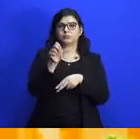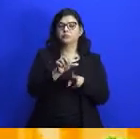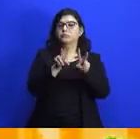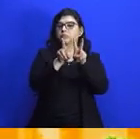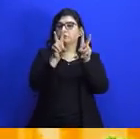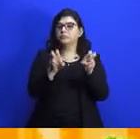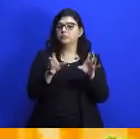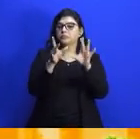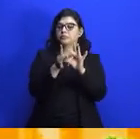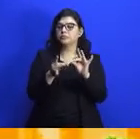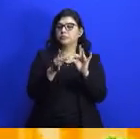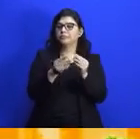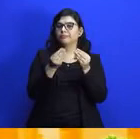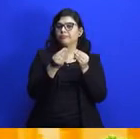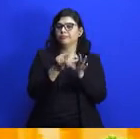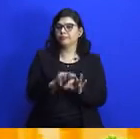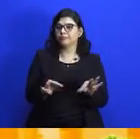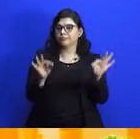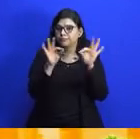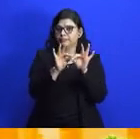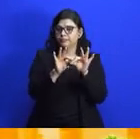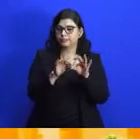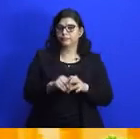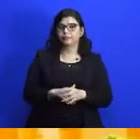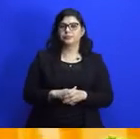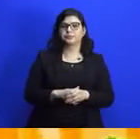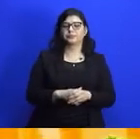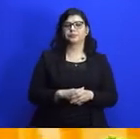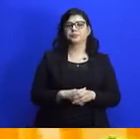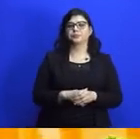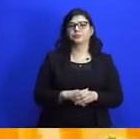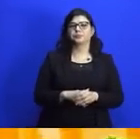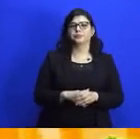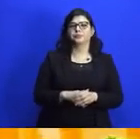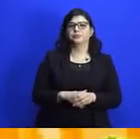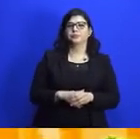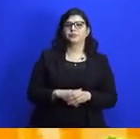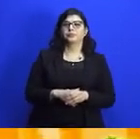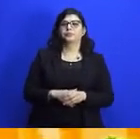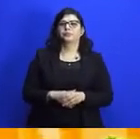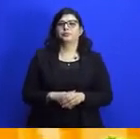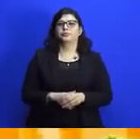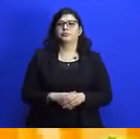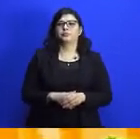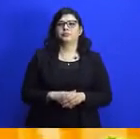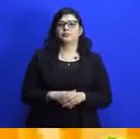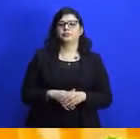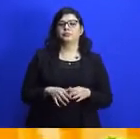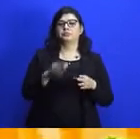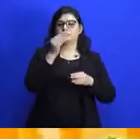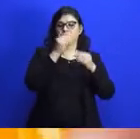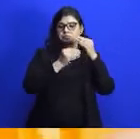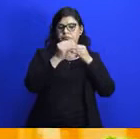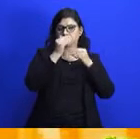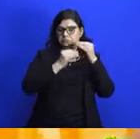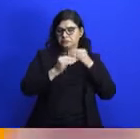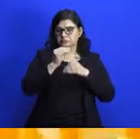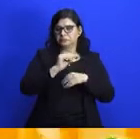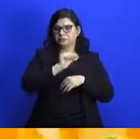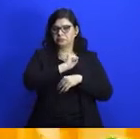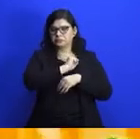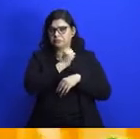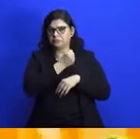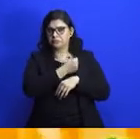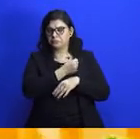muy importante, sobre el desperdicio de alimentos y la seguridad alimentaria. Según la